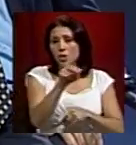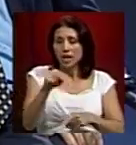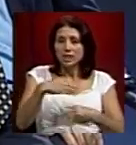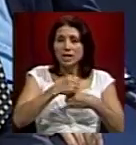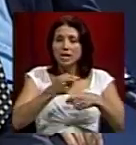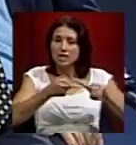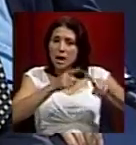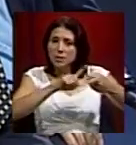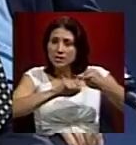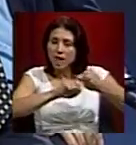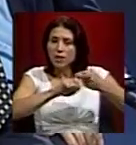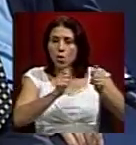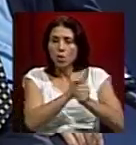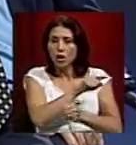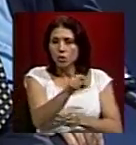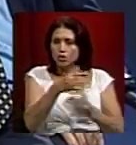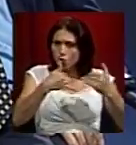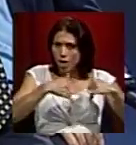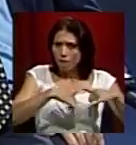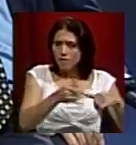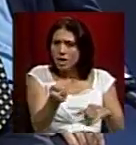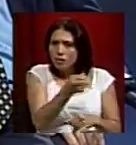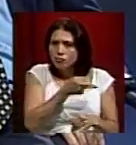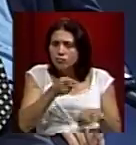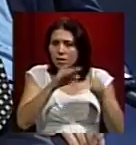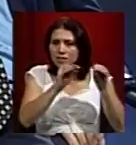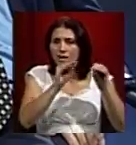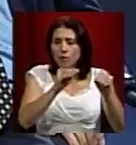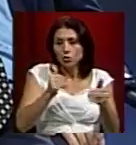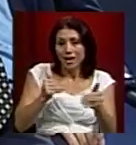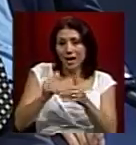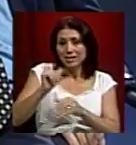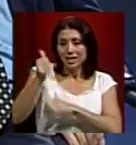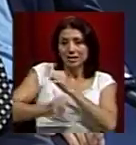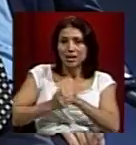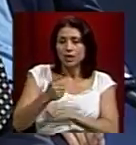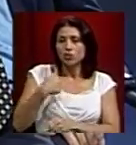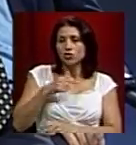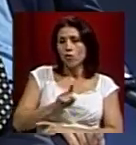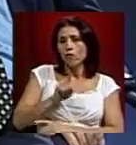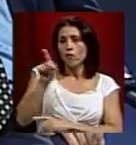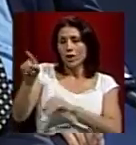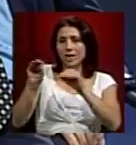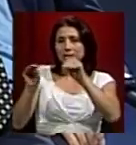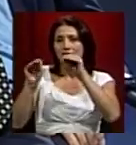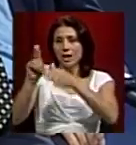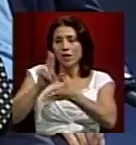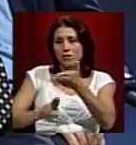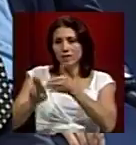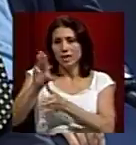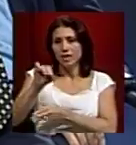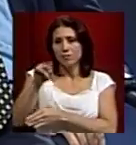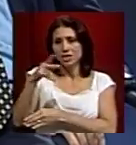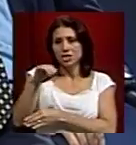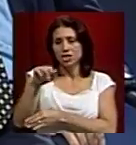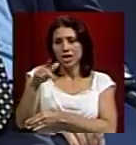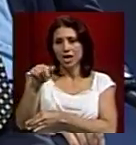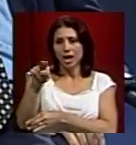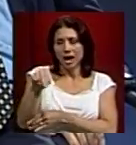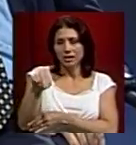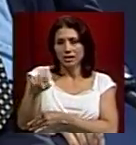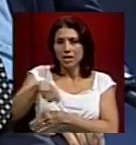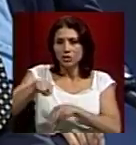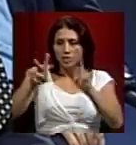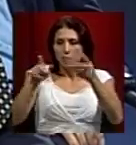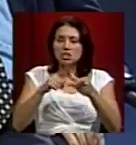incluso todavía enseñamos, y durante casi 10 años también fui a enseñar a la Universidad de Michigan sobre estos temas. Así que ha sido